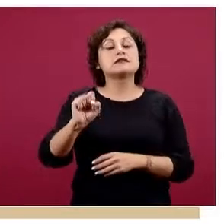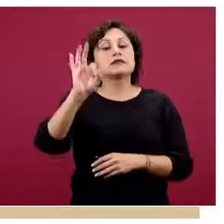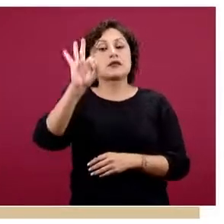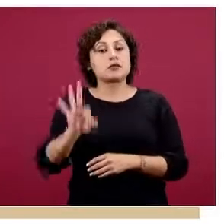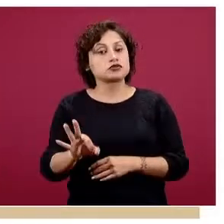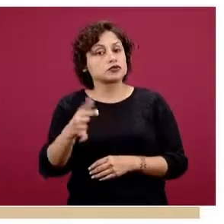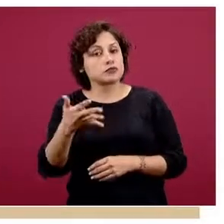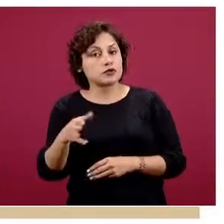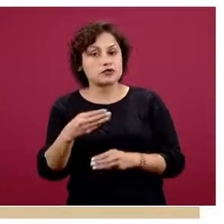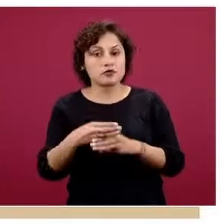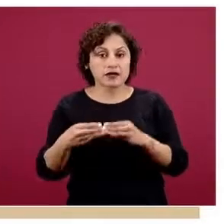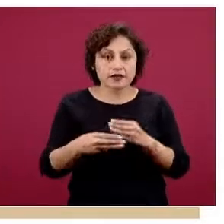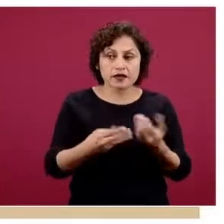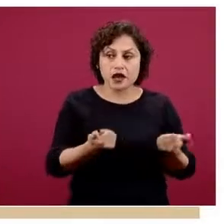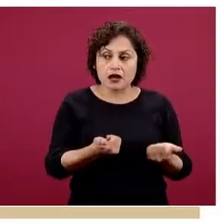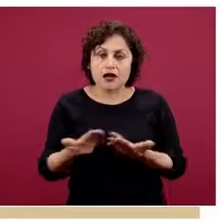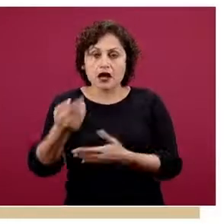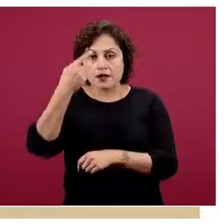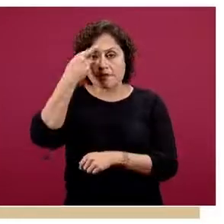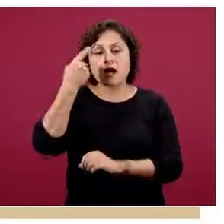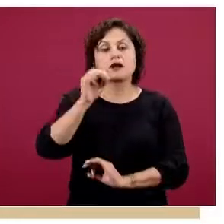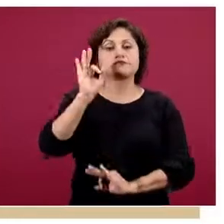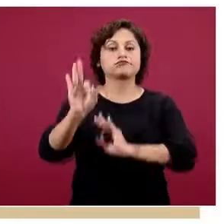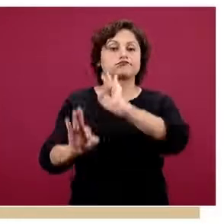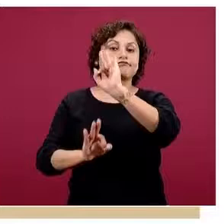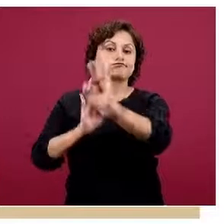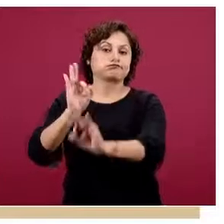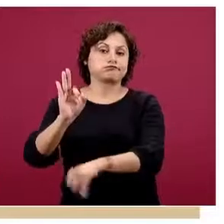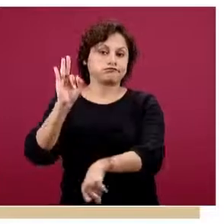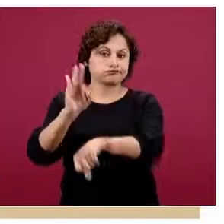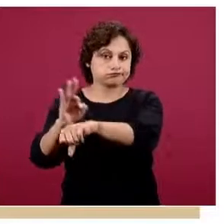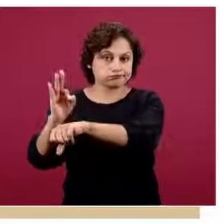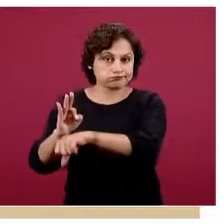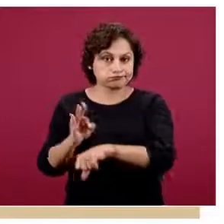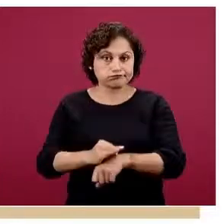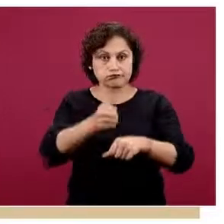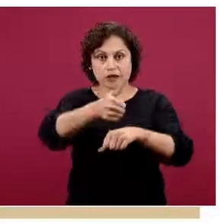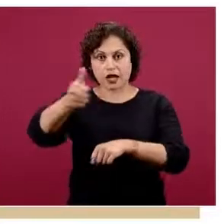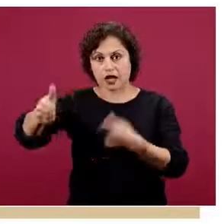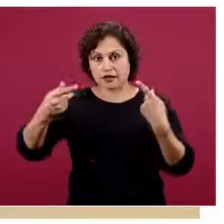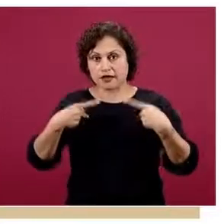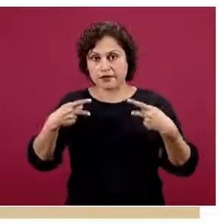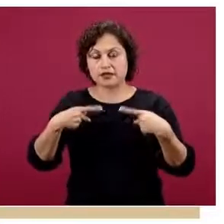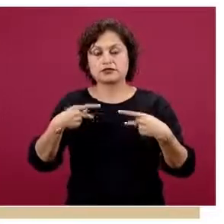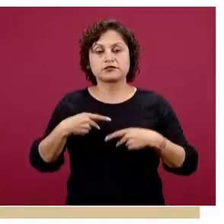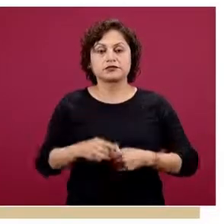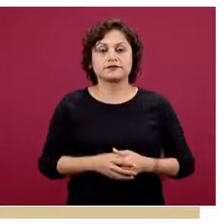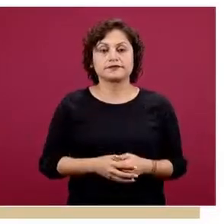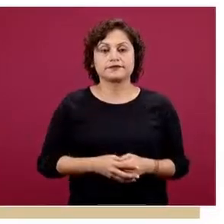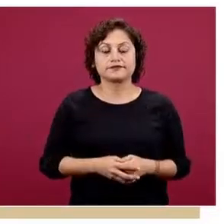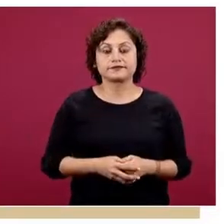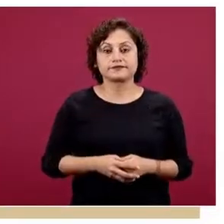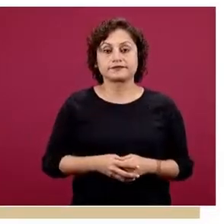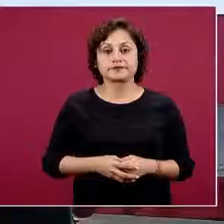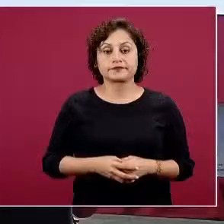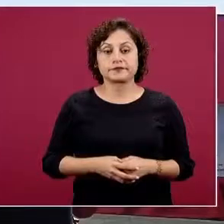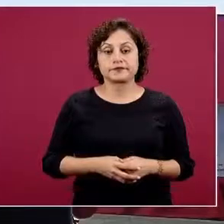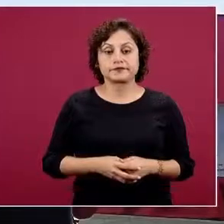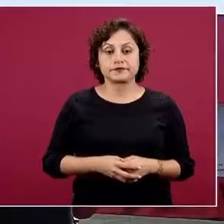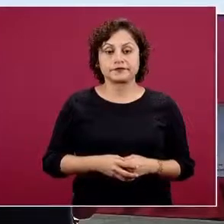de material y de curación de equipos de protección personal disponibles en el momento del impacto. La que sigue, por